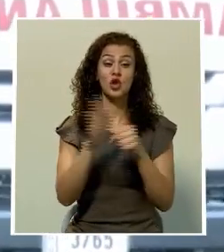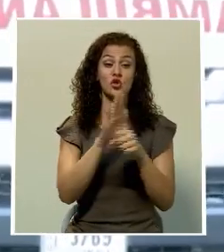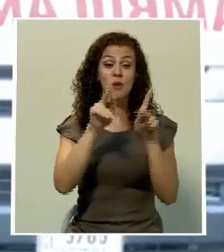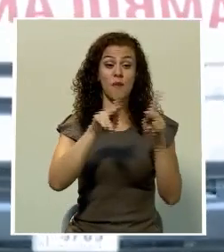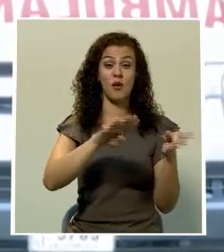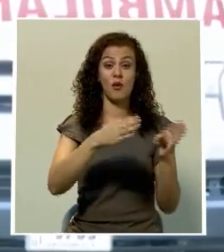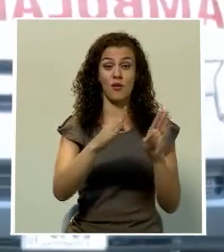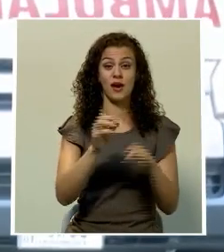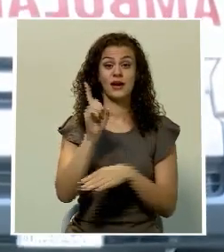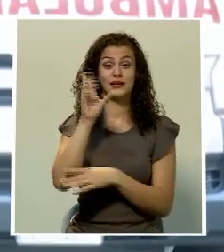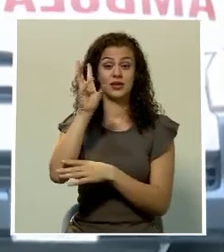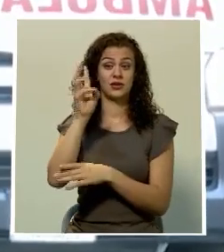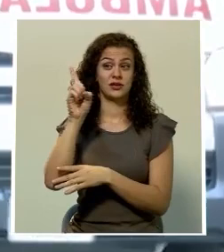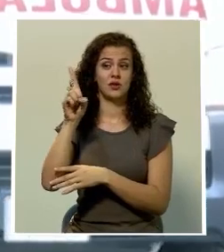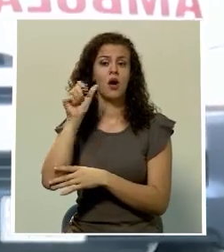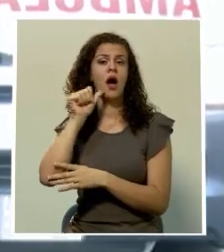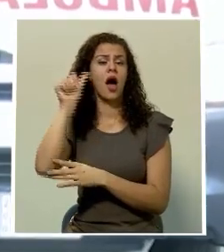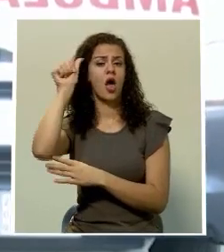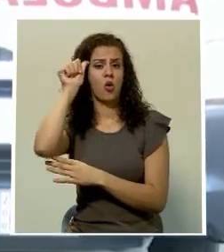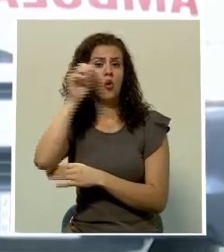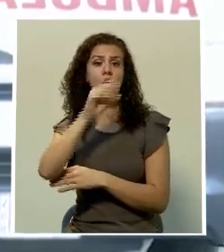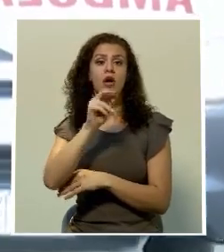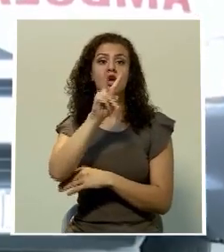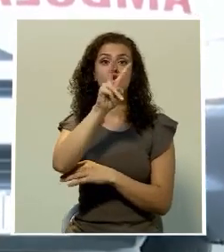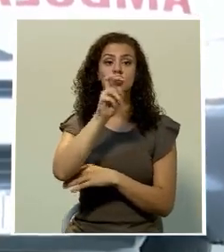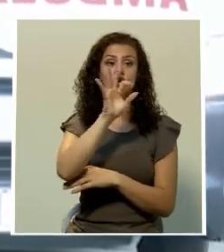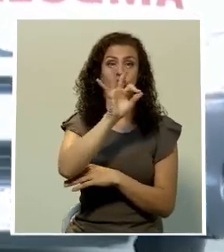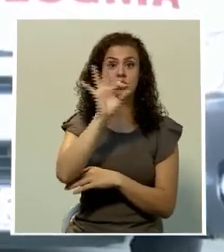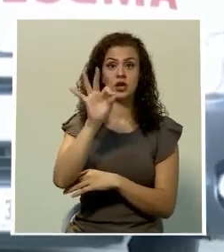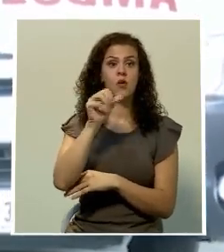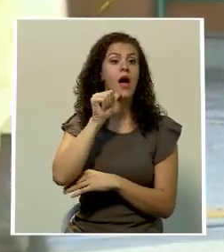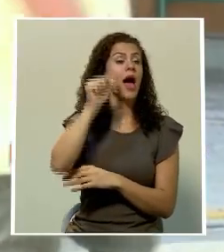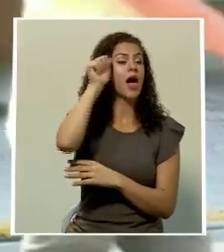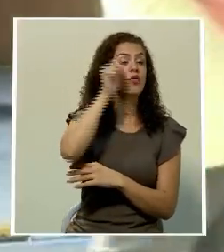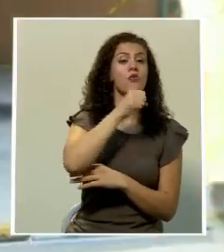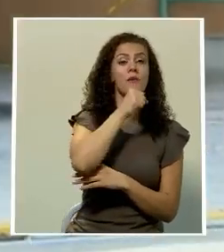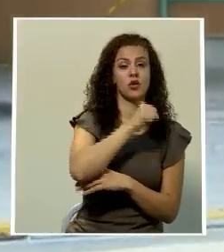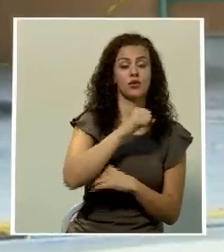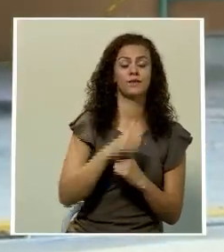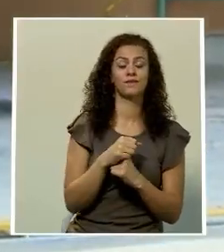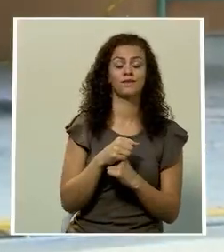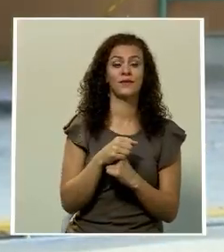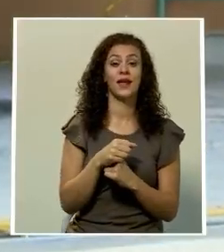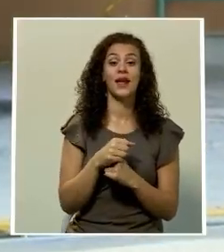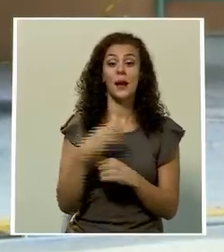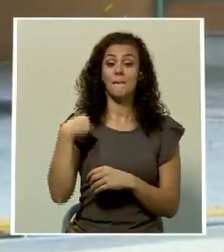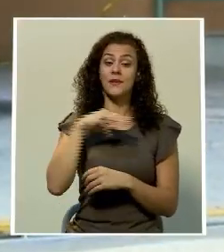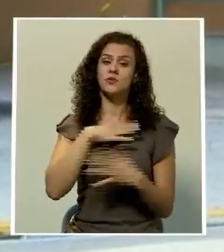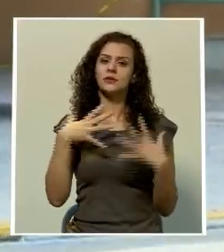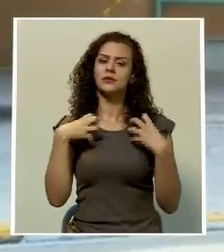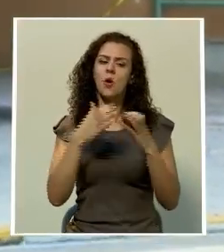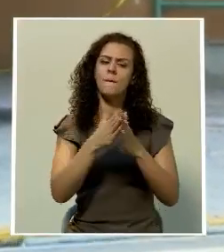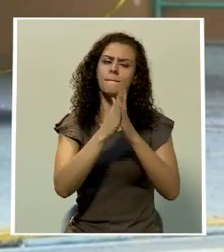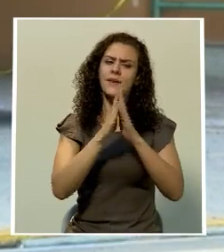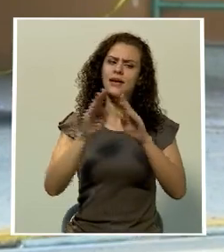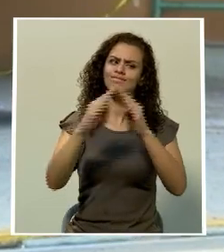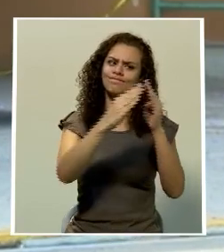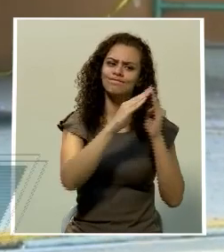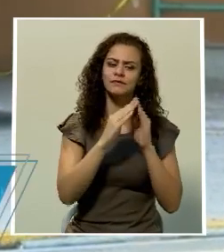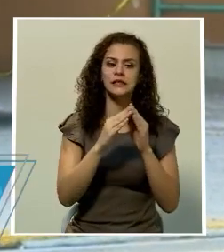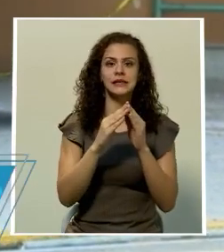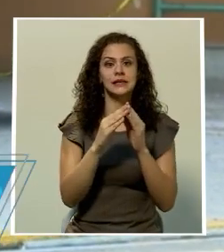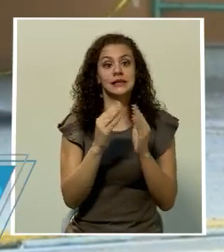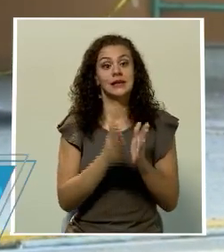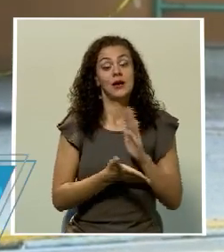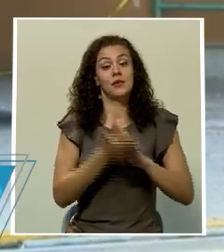de fallecidos, 161 son adultos y 299 adultos mayores. El Ministerio de Salud pide a la población extremar